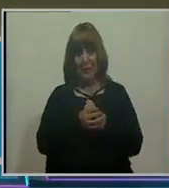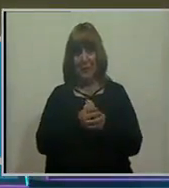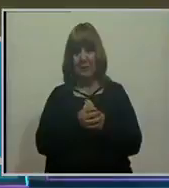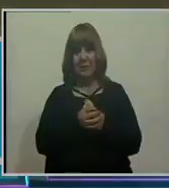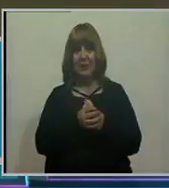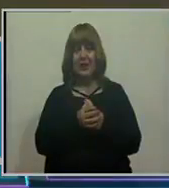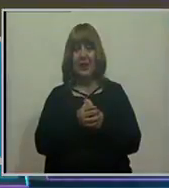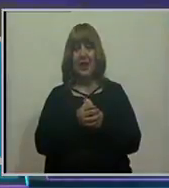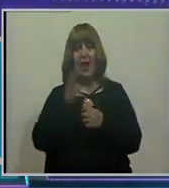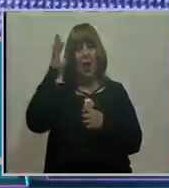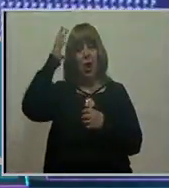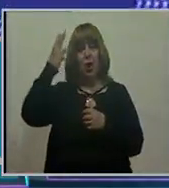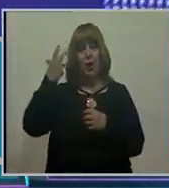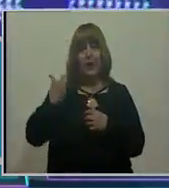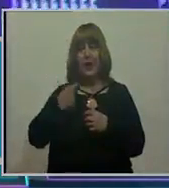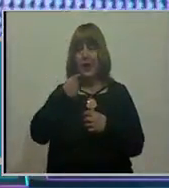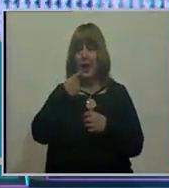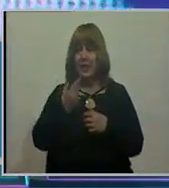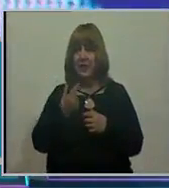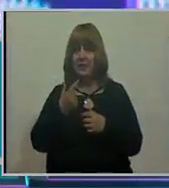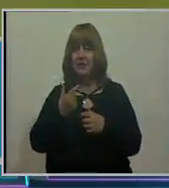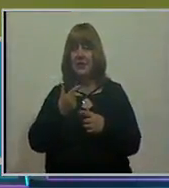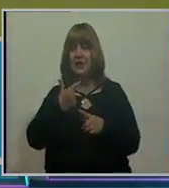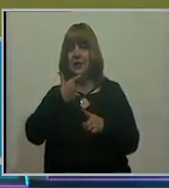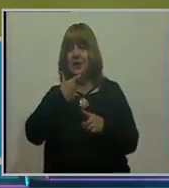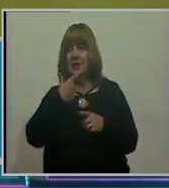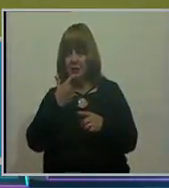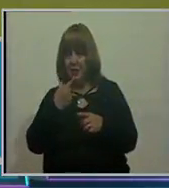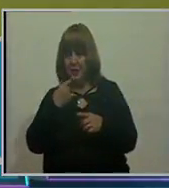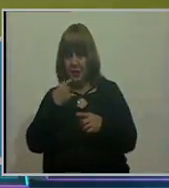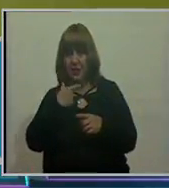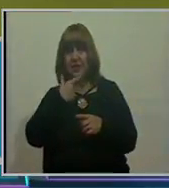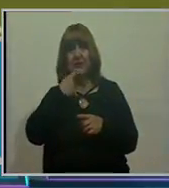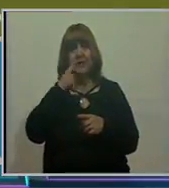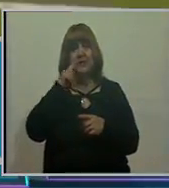No tiene nada que ver Silvia Zuller, ¿no? Recordemos el pasado con los jugadores de San Lorenzo.